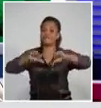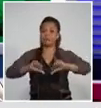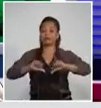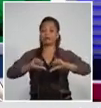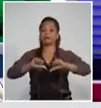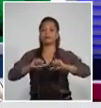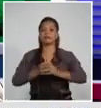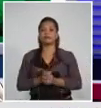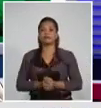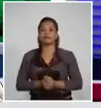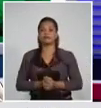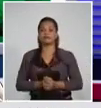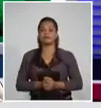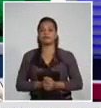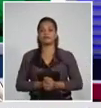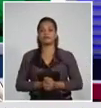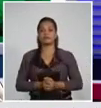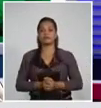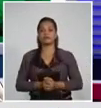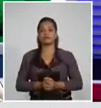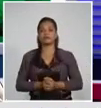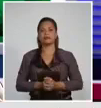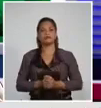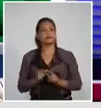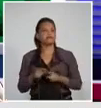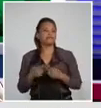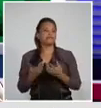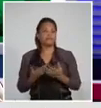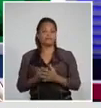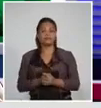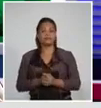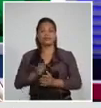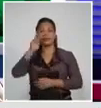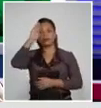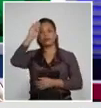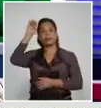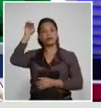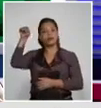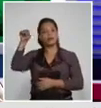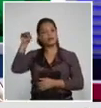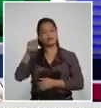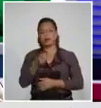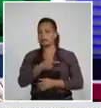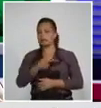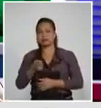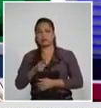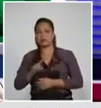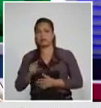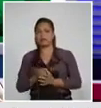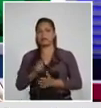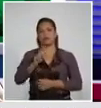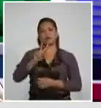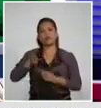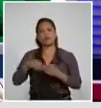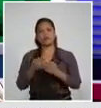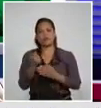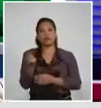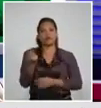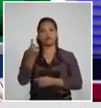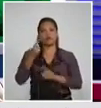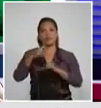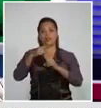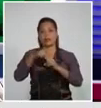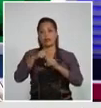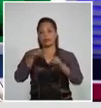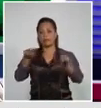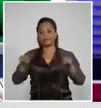el primer momento, su estadía hospitalaria fue breve, 2 días, uno de ellos en terapia intensiva.